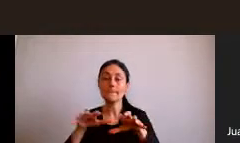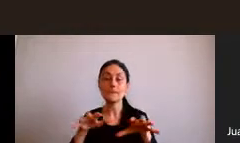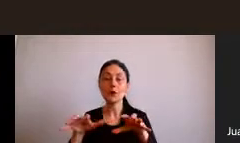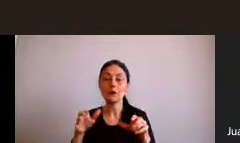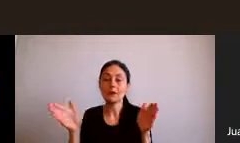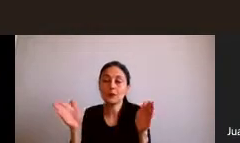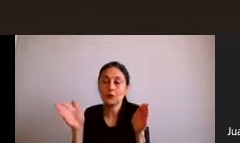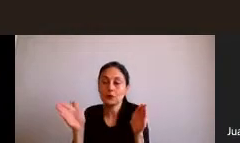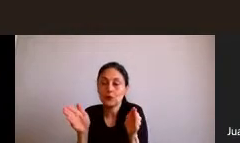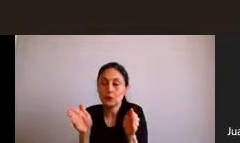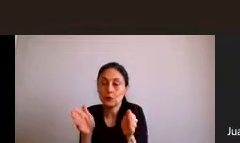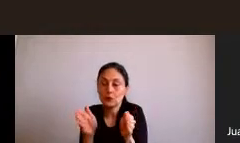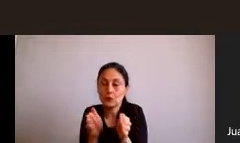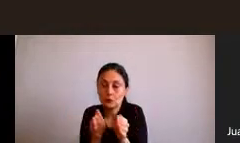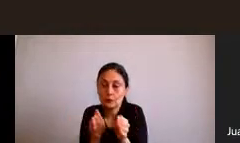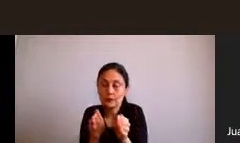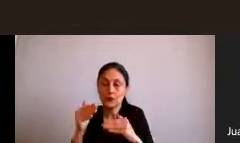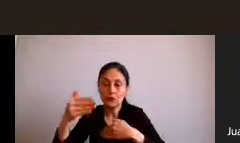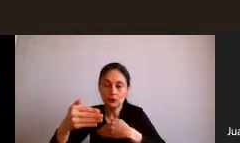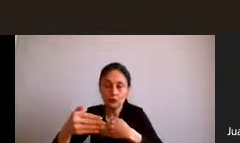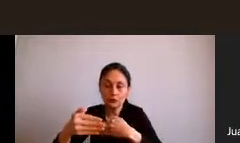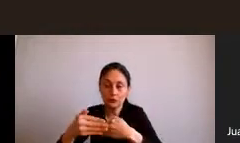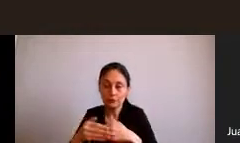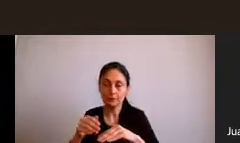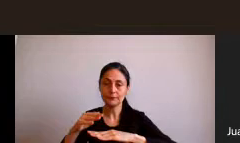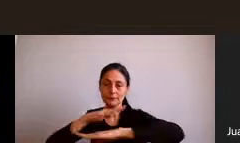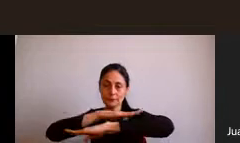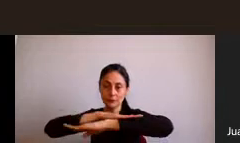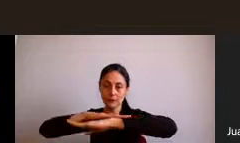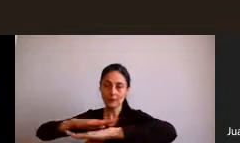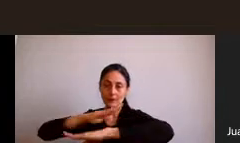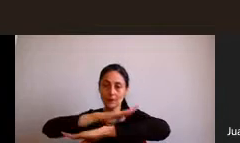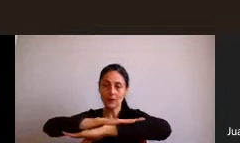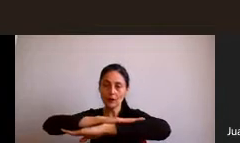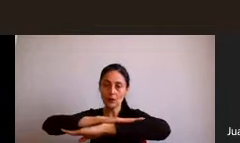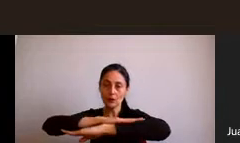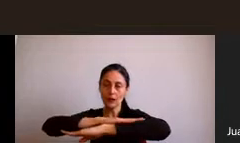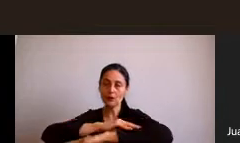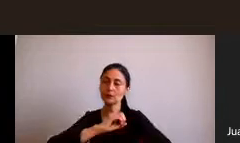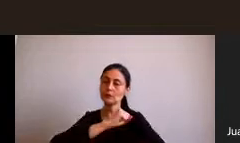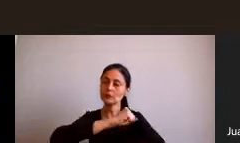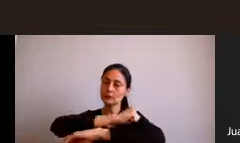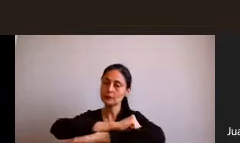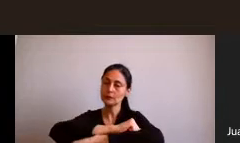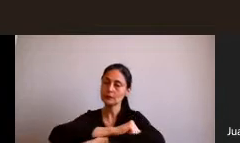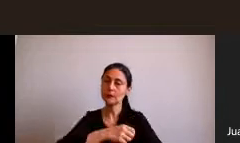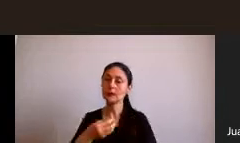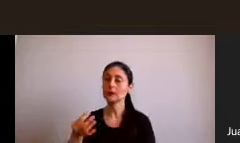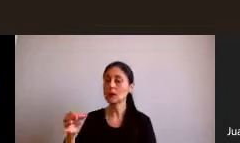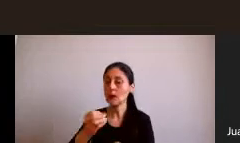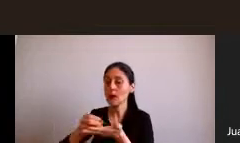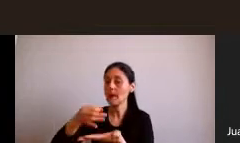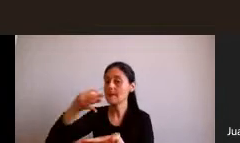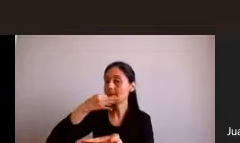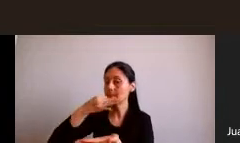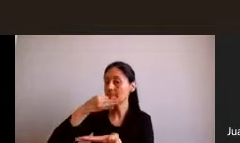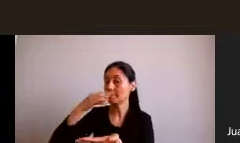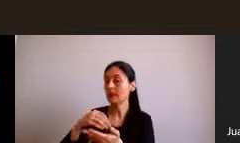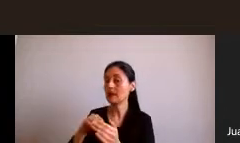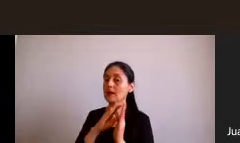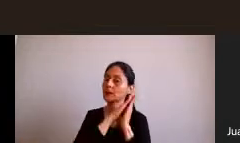los pacientes por encontrarse con estas situaciones farmacológicas de sedación, con posibilidad de confusión, de otras